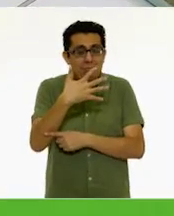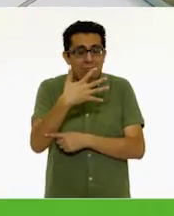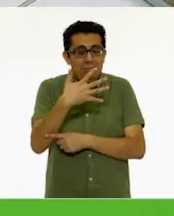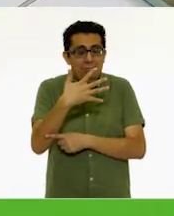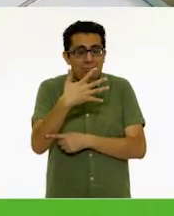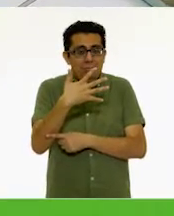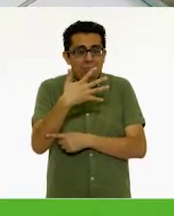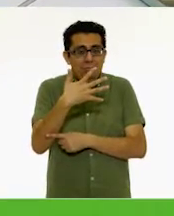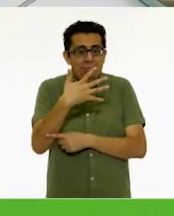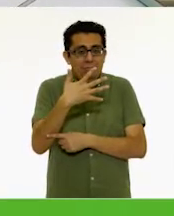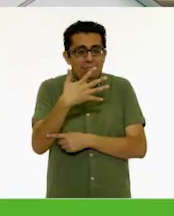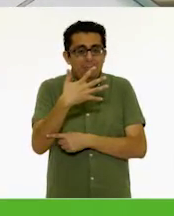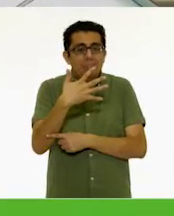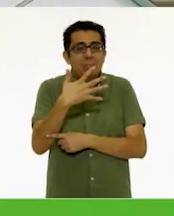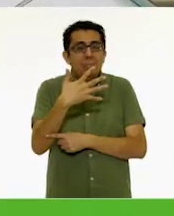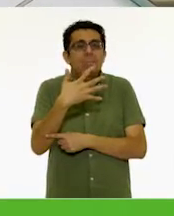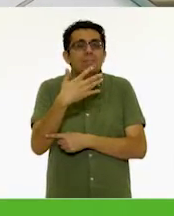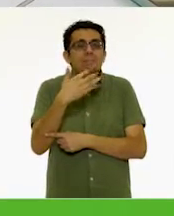cinco...